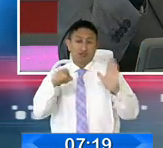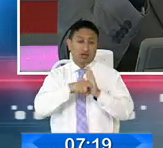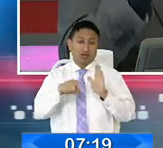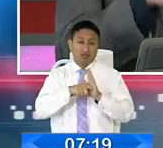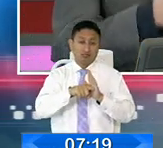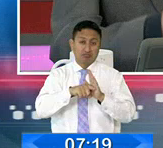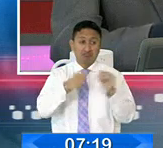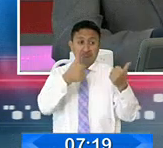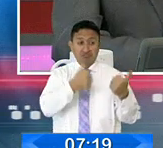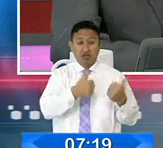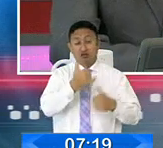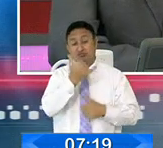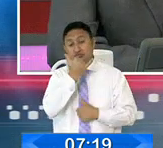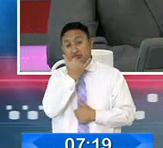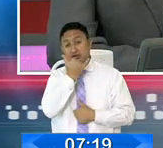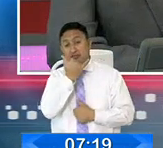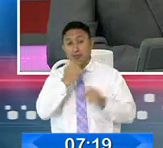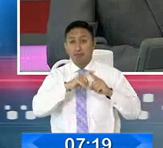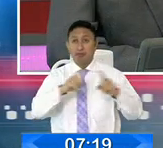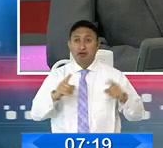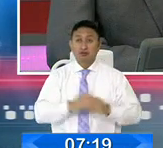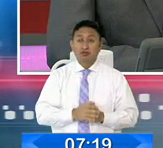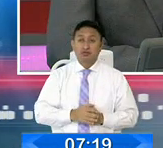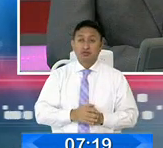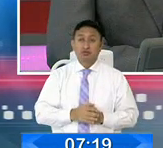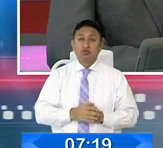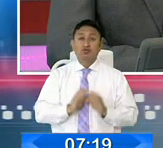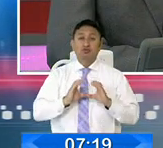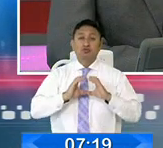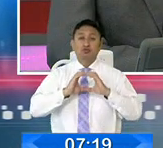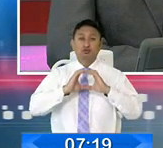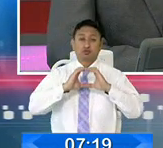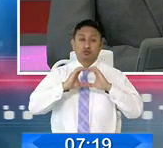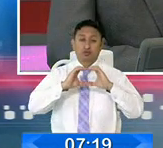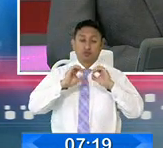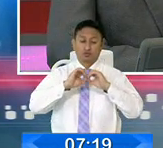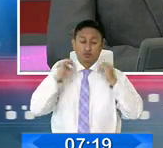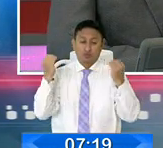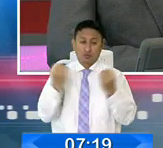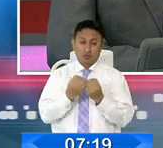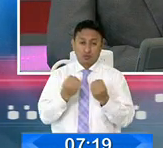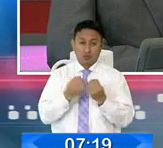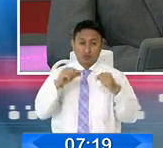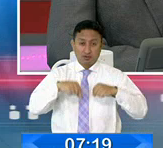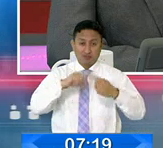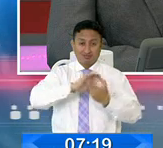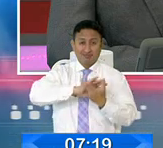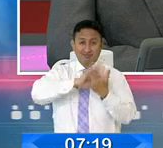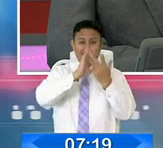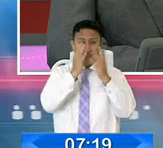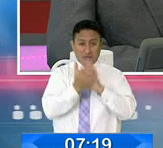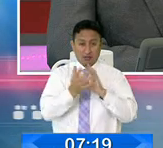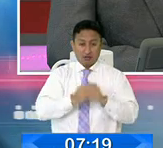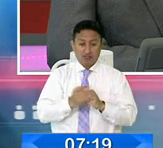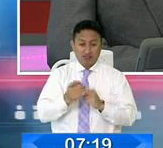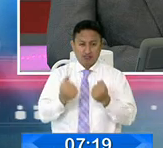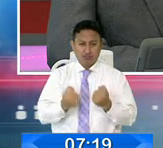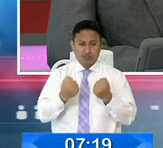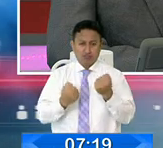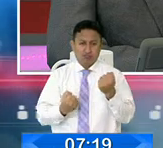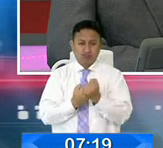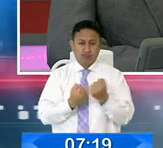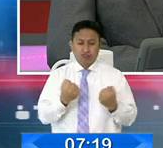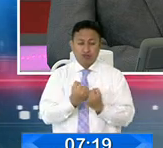errores, pero sobre todo con un movimiento que intenta renovarse e intenta fortalecerse con